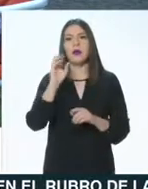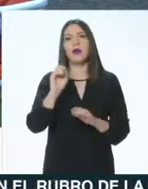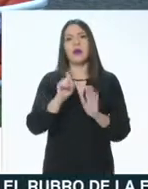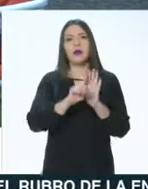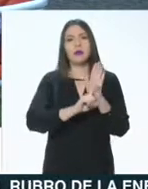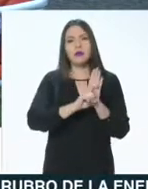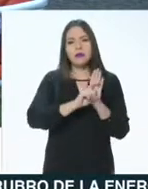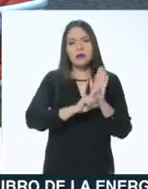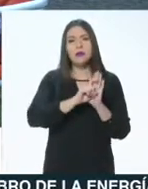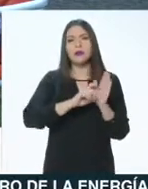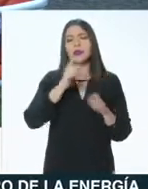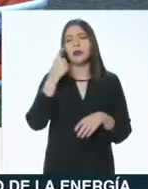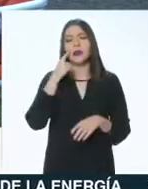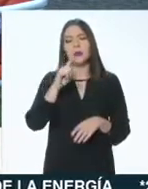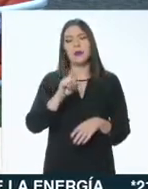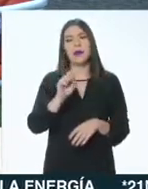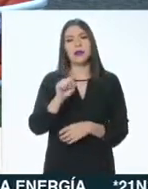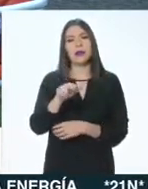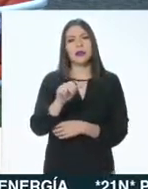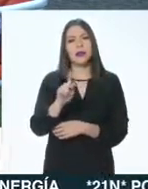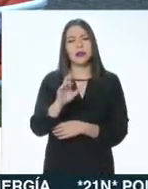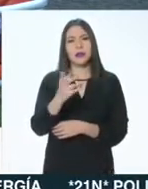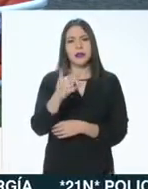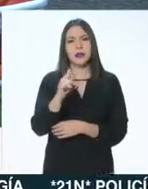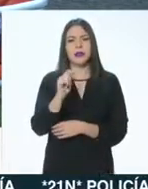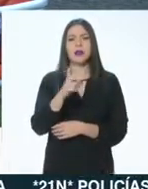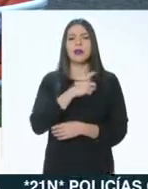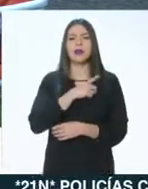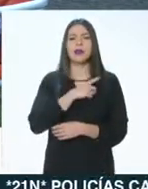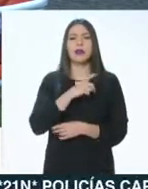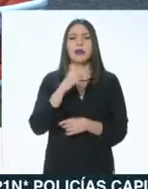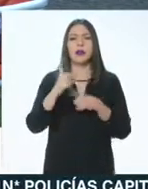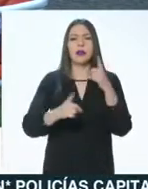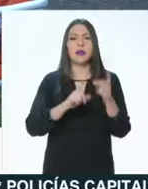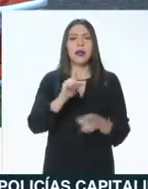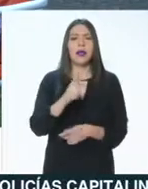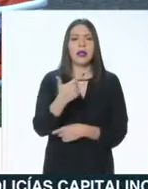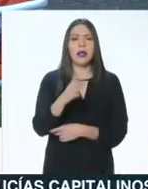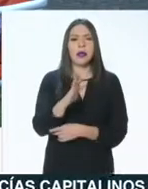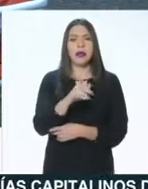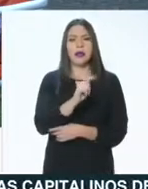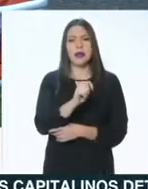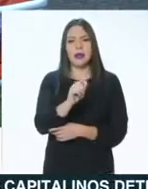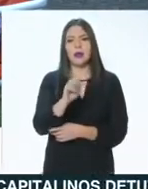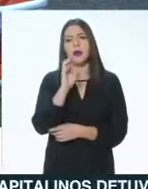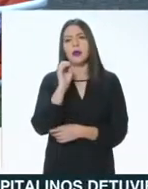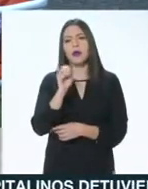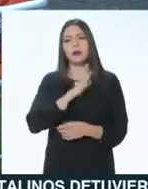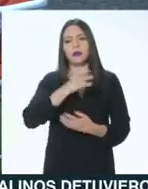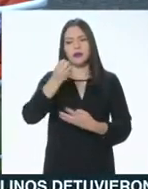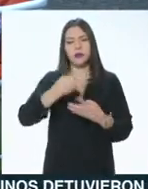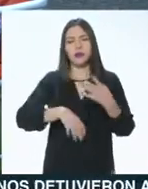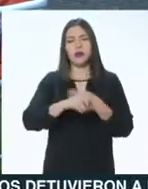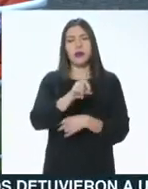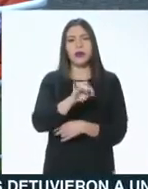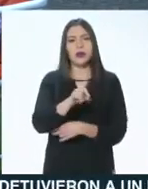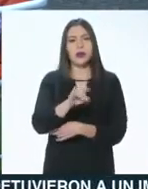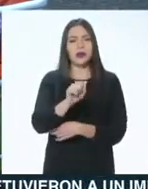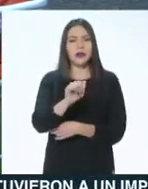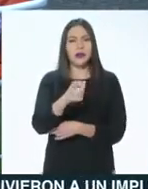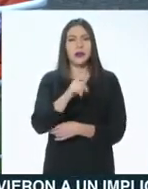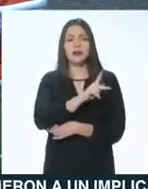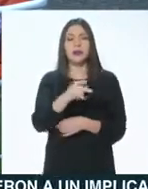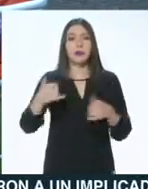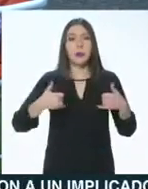Snapchat, en todos lados. Didesex o solamente deporte LGBT y pues van a salir un montón de equipos que hay. A todos los chavos que nos están viendo,